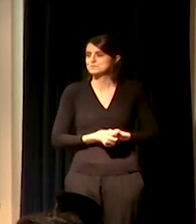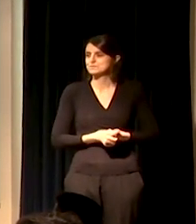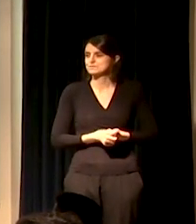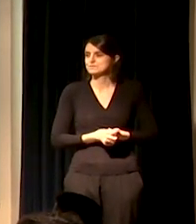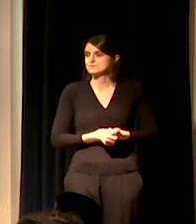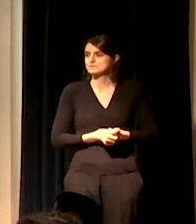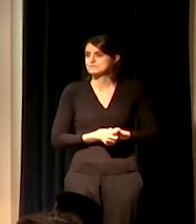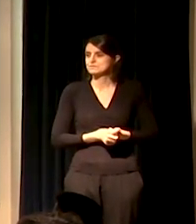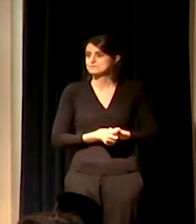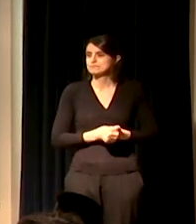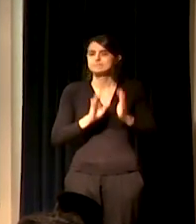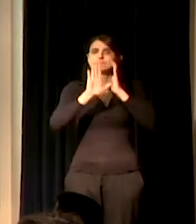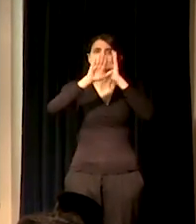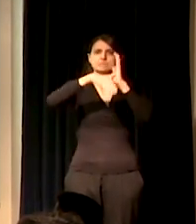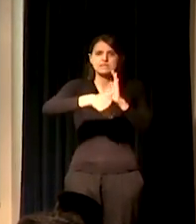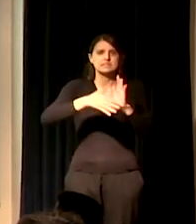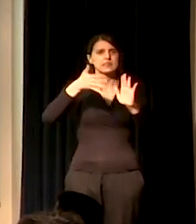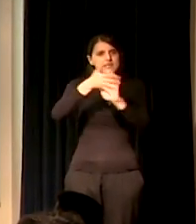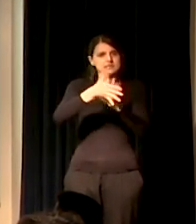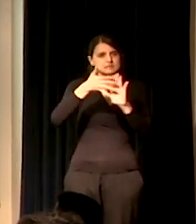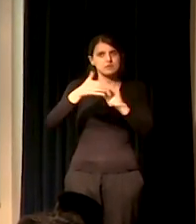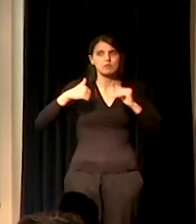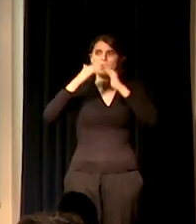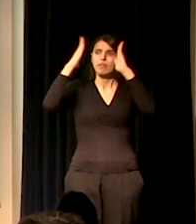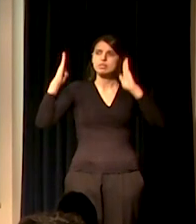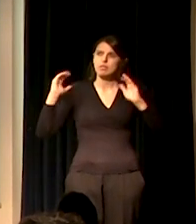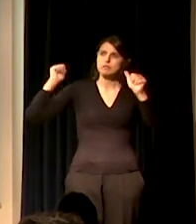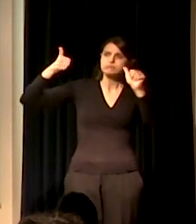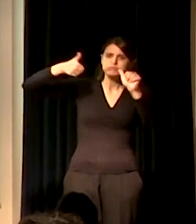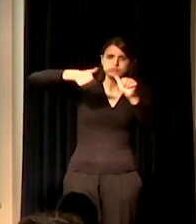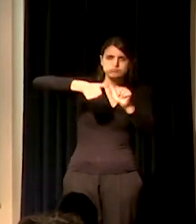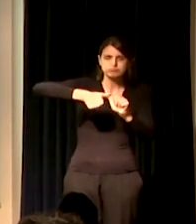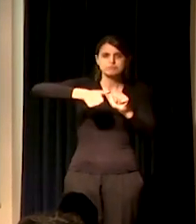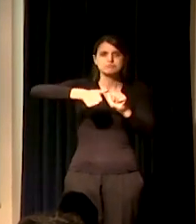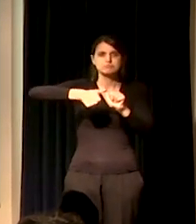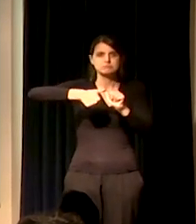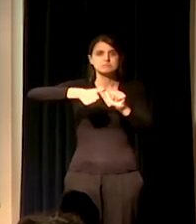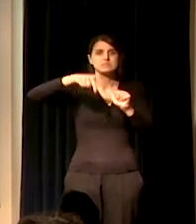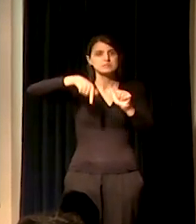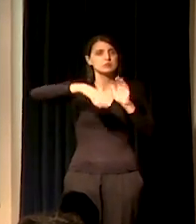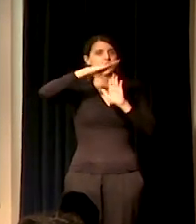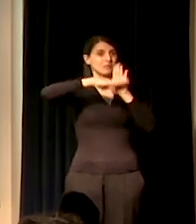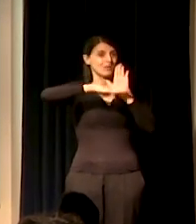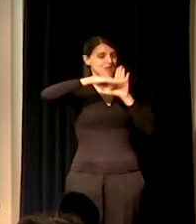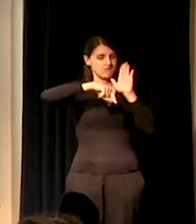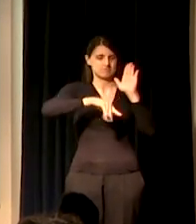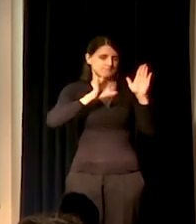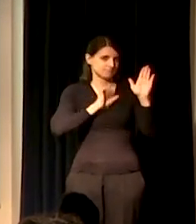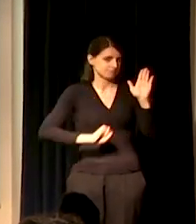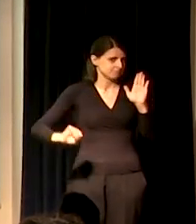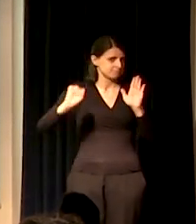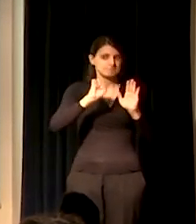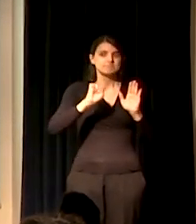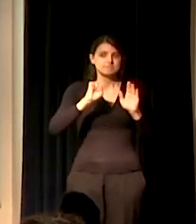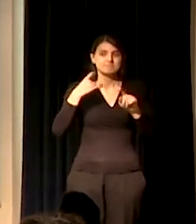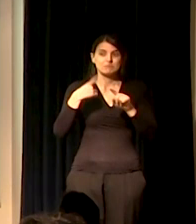Luego voy a explicaros un poco toda la trayectoria de la entidad y de este maravilloso programa, porque